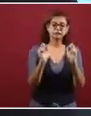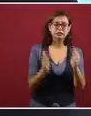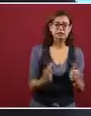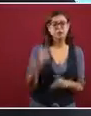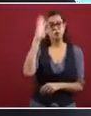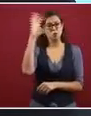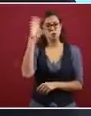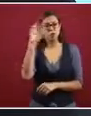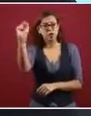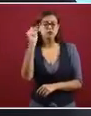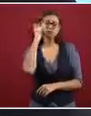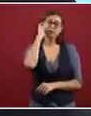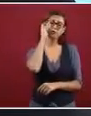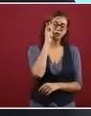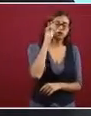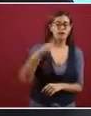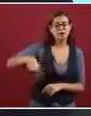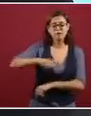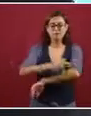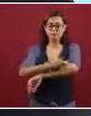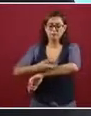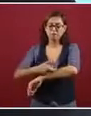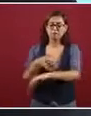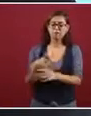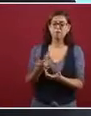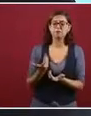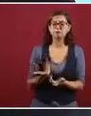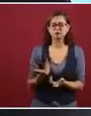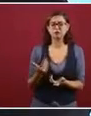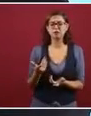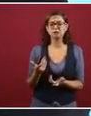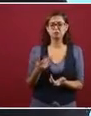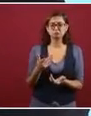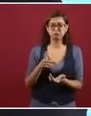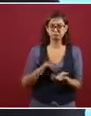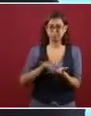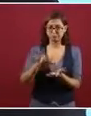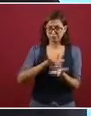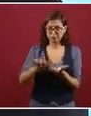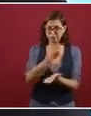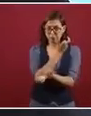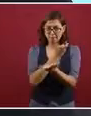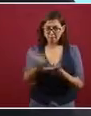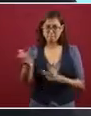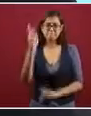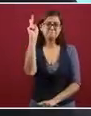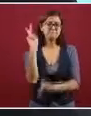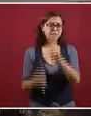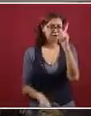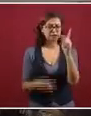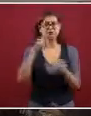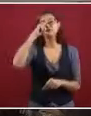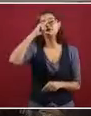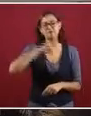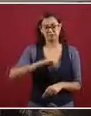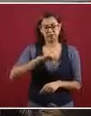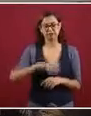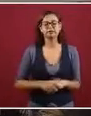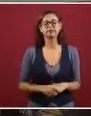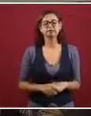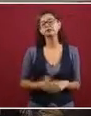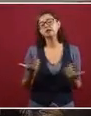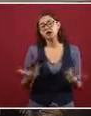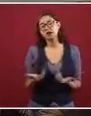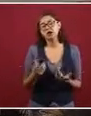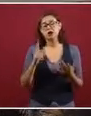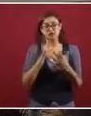Guerrero, la mayoría de las familias afectadas recibieron incompletos sus apoyos. 5. Hubo casos como en Chiapas,